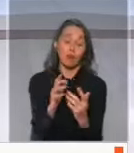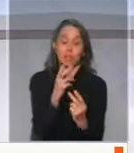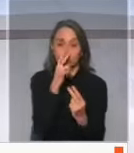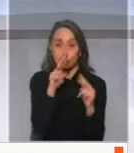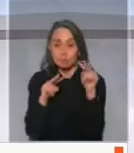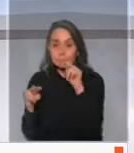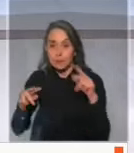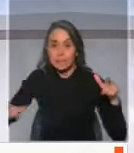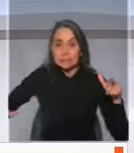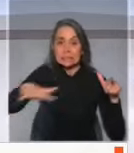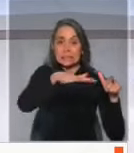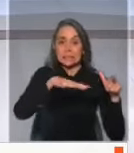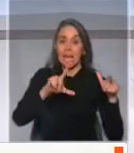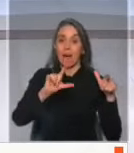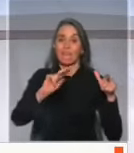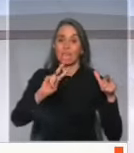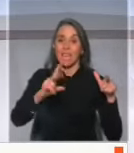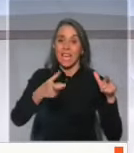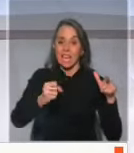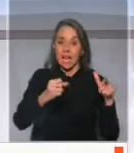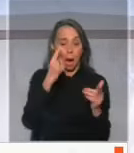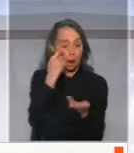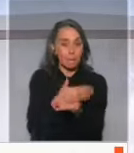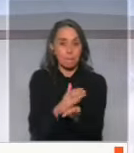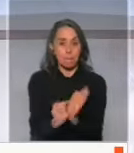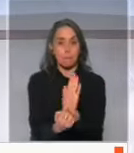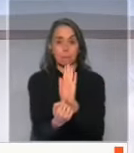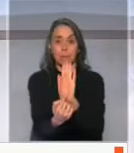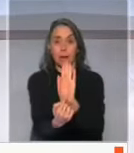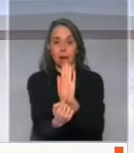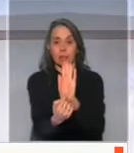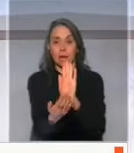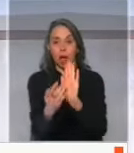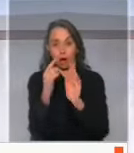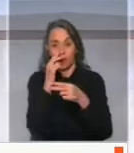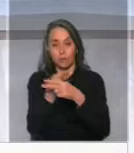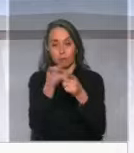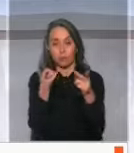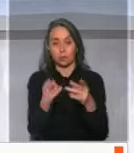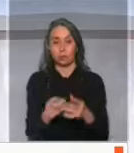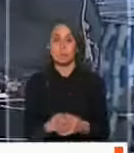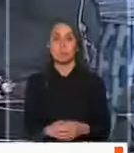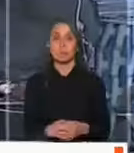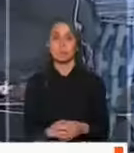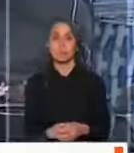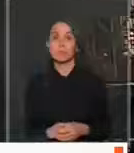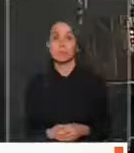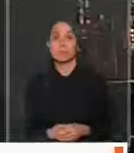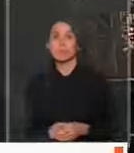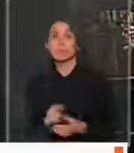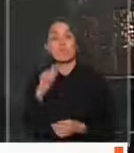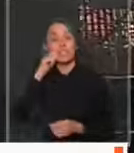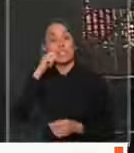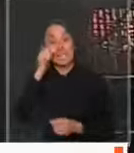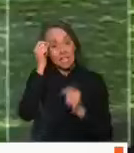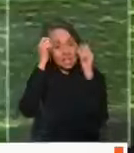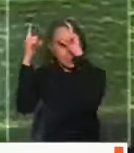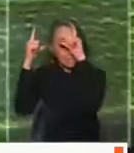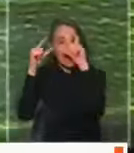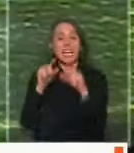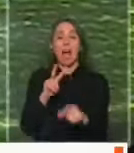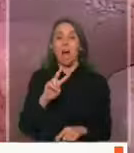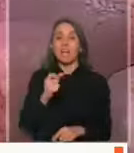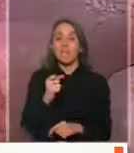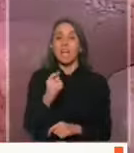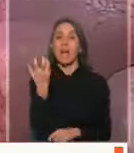el sector y presentando un plan que les vamos a mostrar a continuación. Es sinónimo inmediato de frutas y